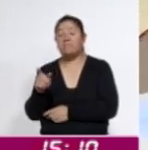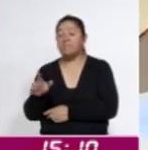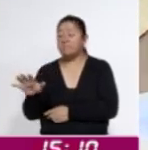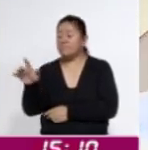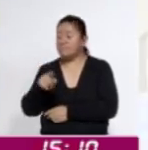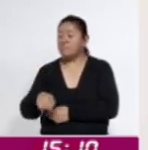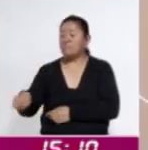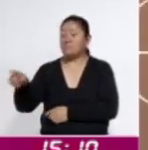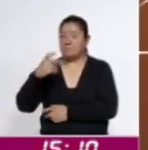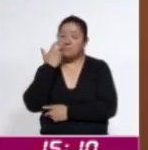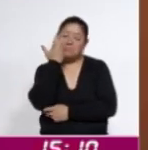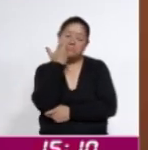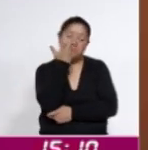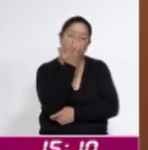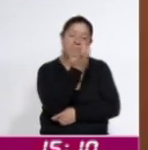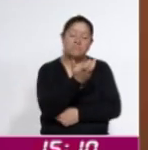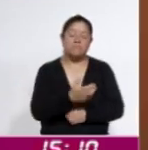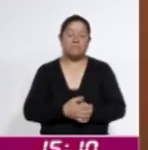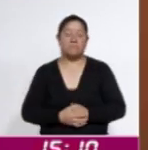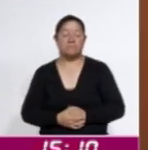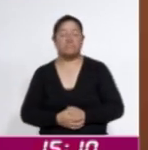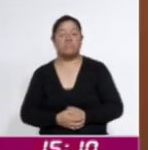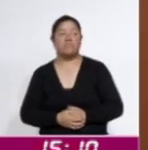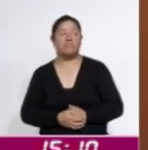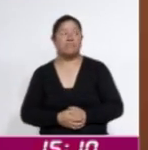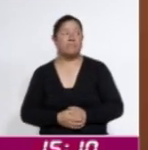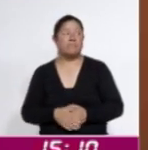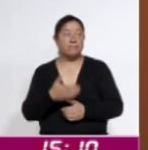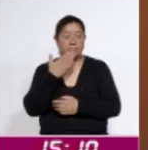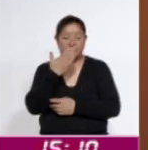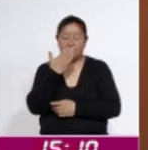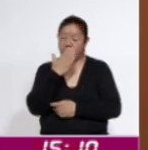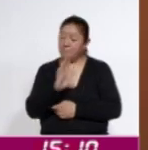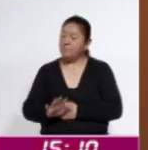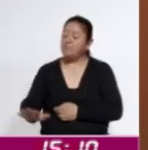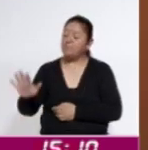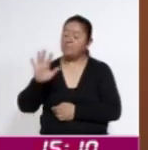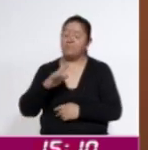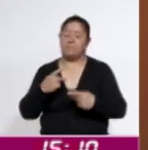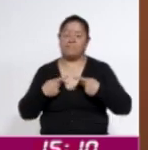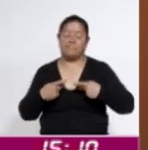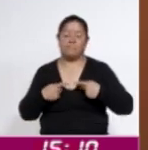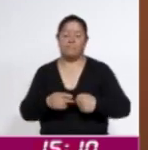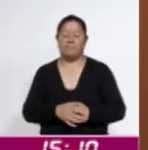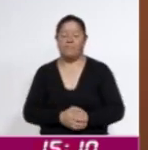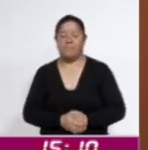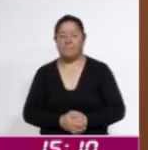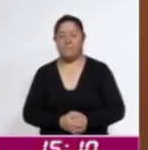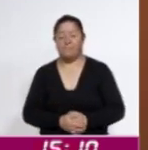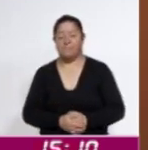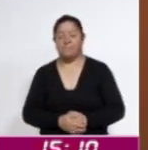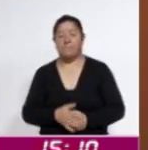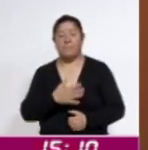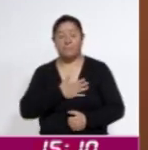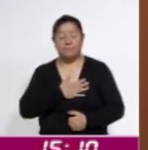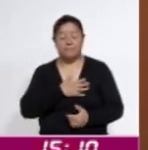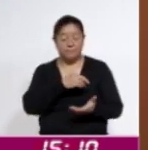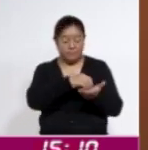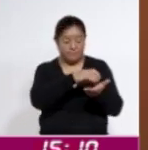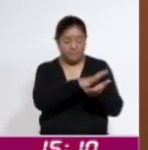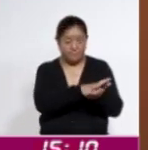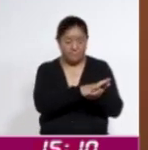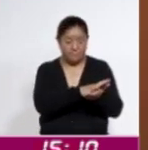de servicios. Muy, muy buena recepción por parte de la ciudadanía. Yo tengo programadas